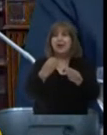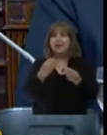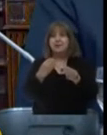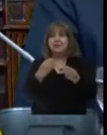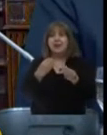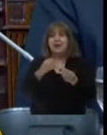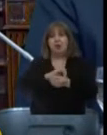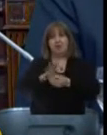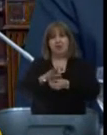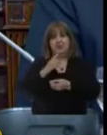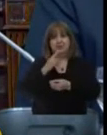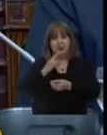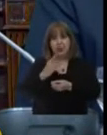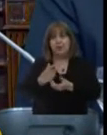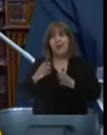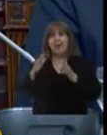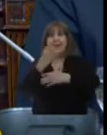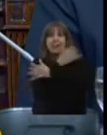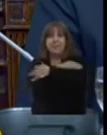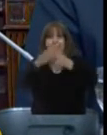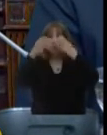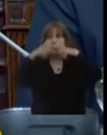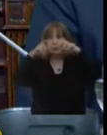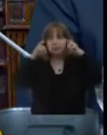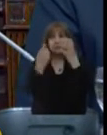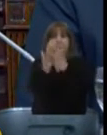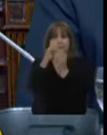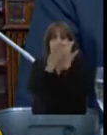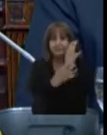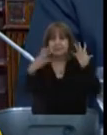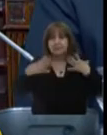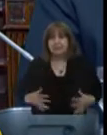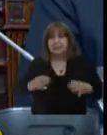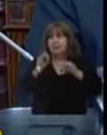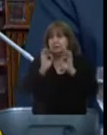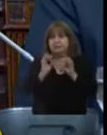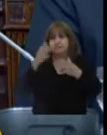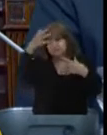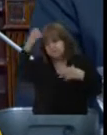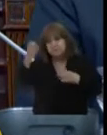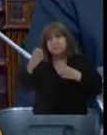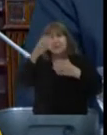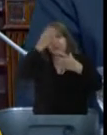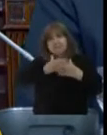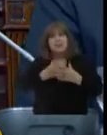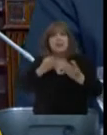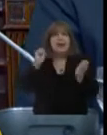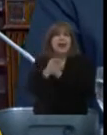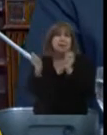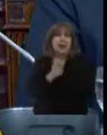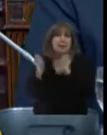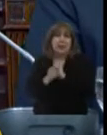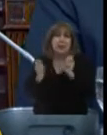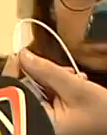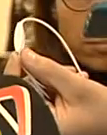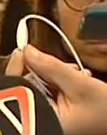Matías Estebanato, que son nuestros vicepresidentes y el Consejo Partidario, dimos mandato de no tratar esta reforma que mandó